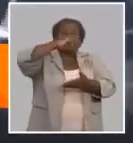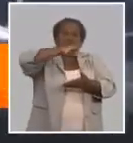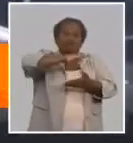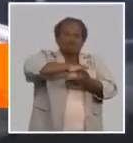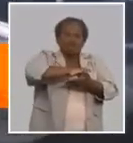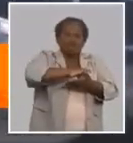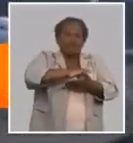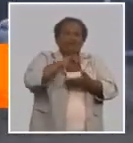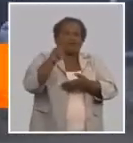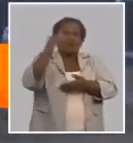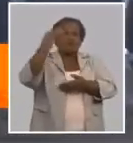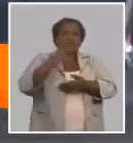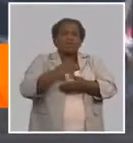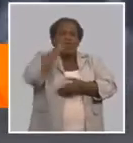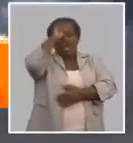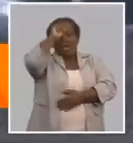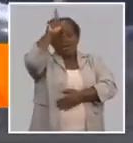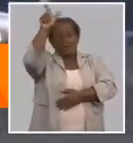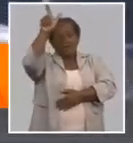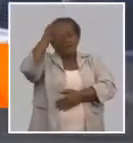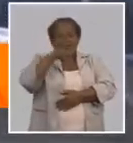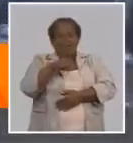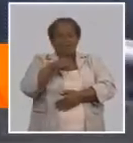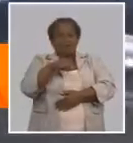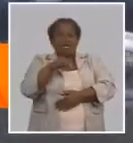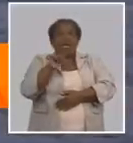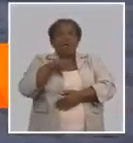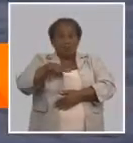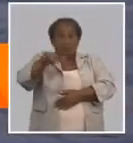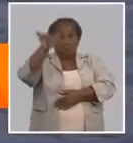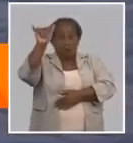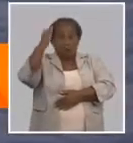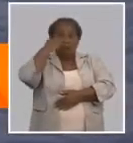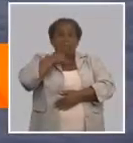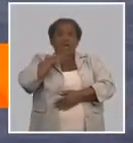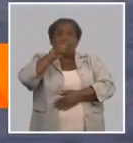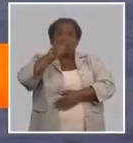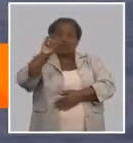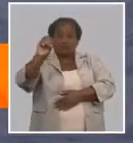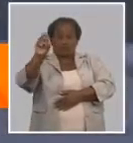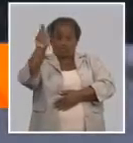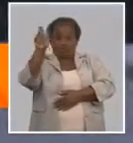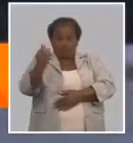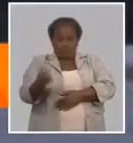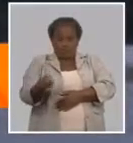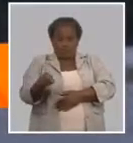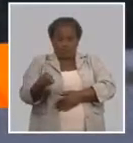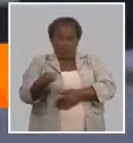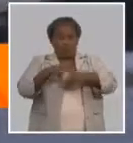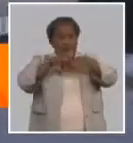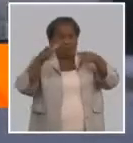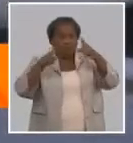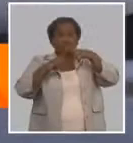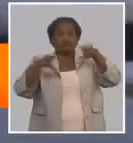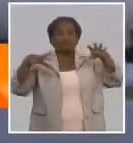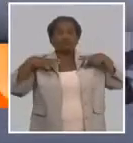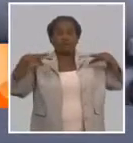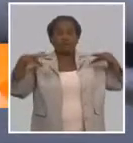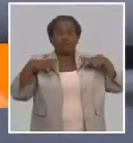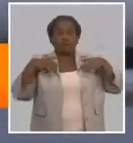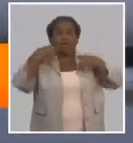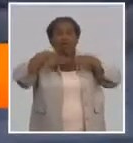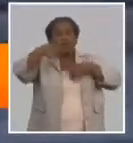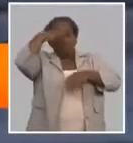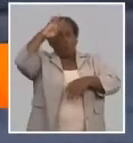300 proveniente de alemania en el vuelo vienen más de 200 pasajeros la mayor parte turistas y otros